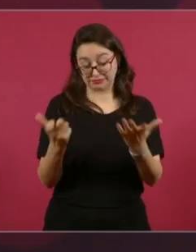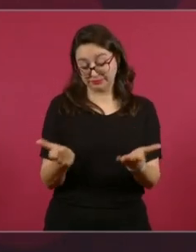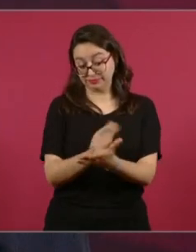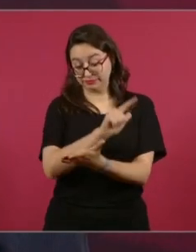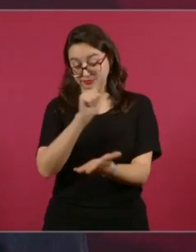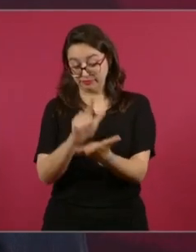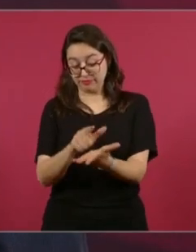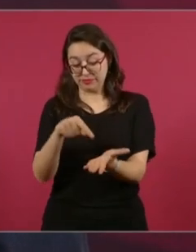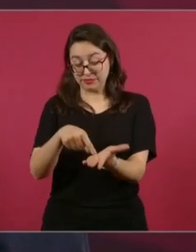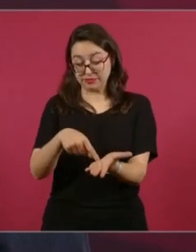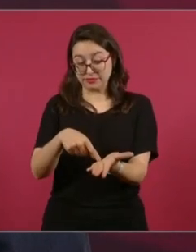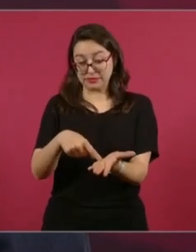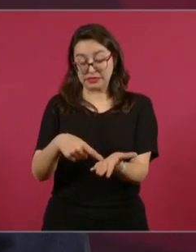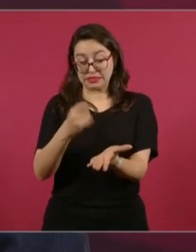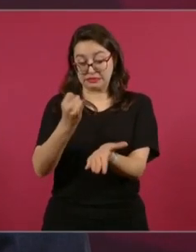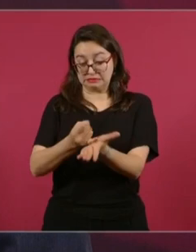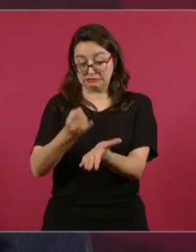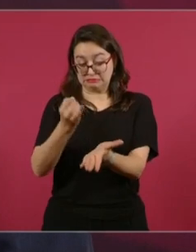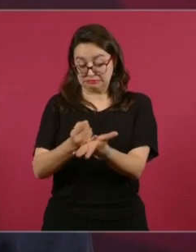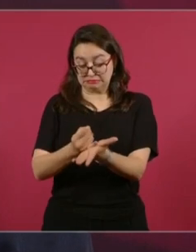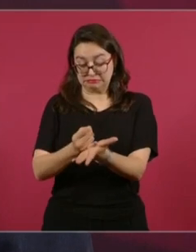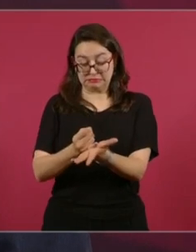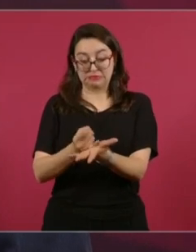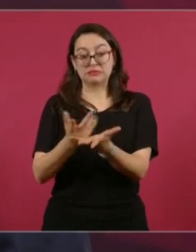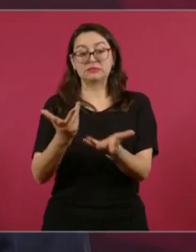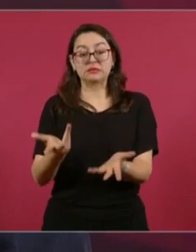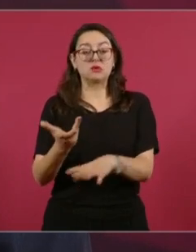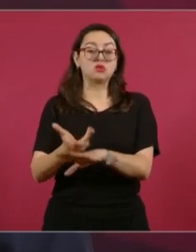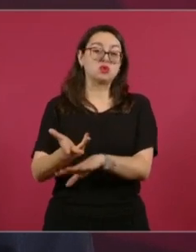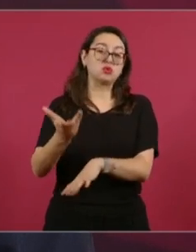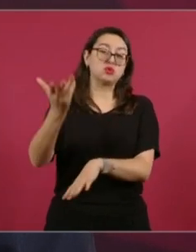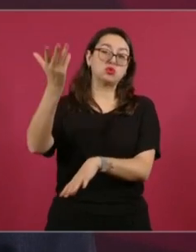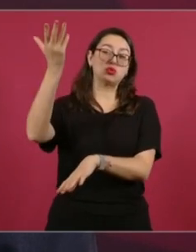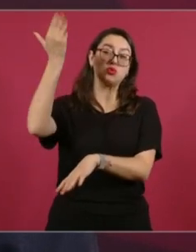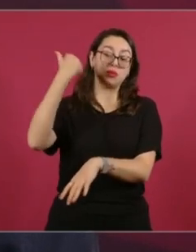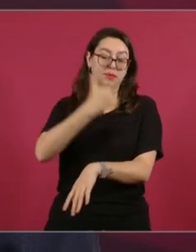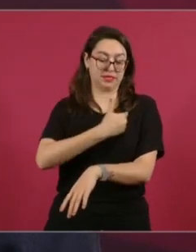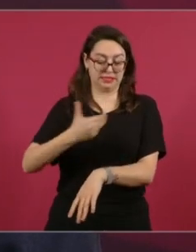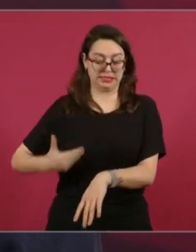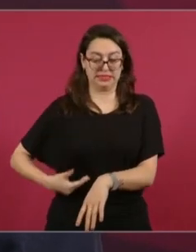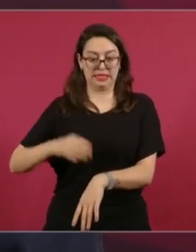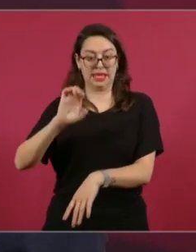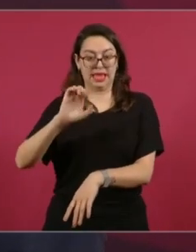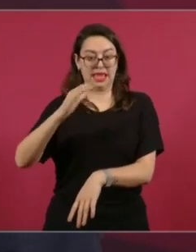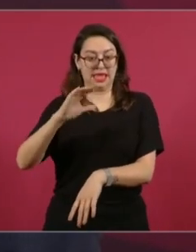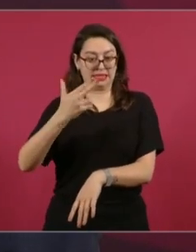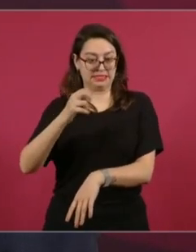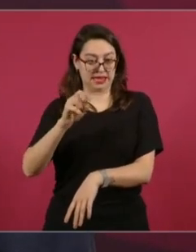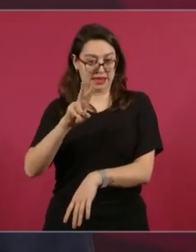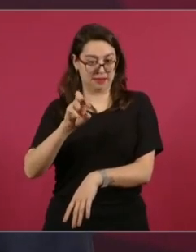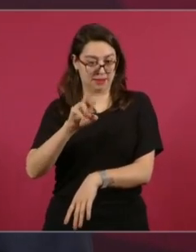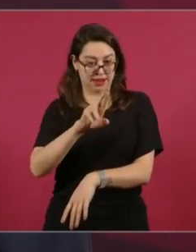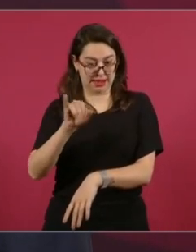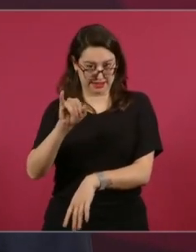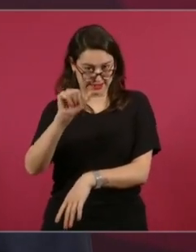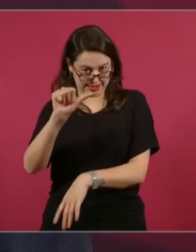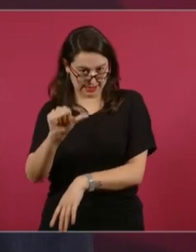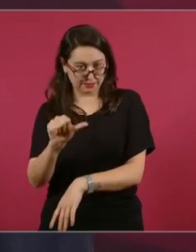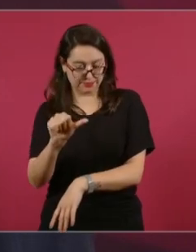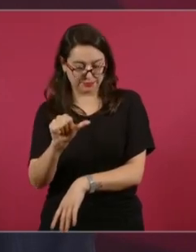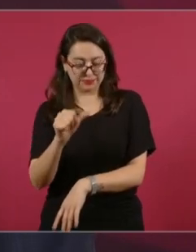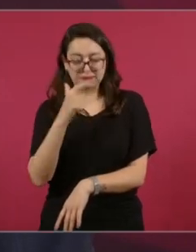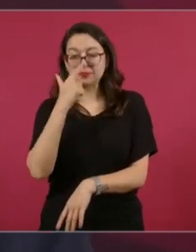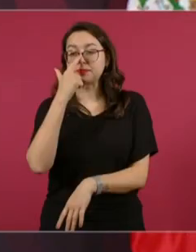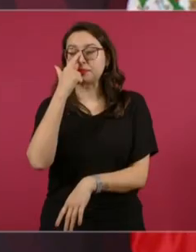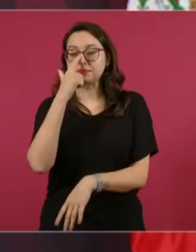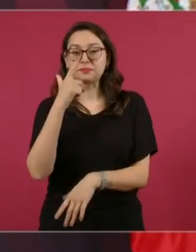explicado, se los otorgó Echeverría, luego del lamentable